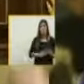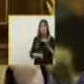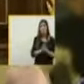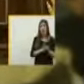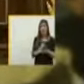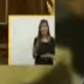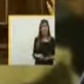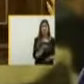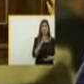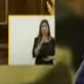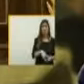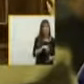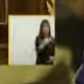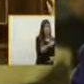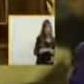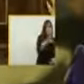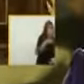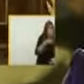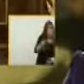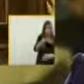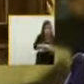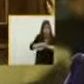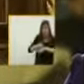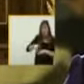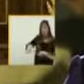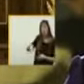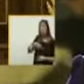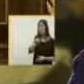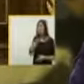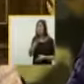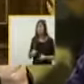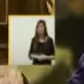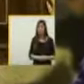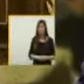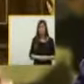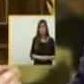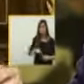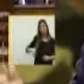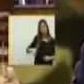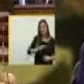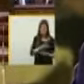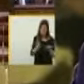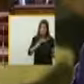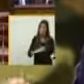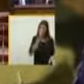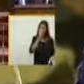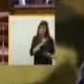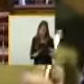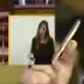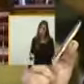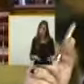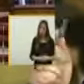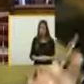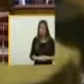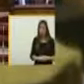unha sección de humoristas que así o titula, este circo da política española. Permitidme só moi brevemente unha